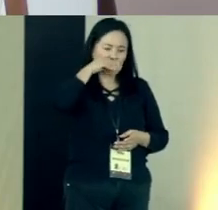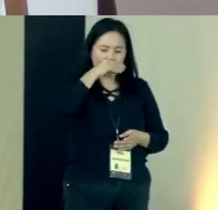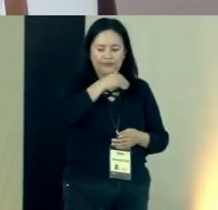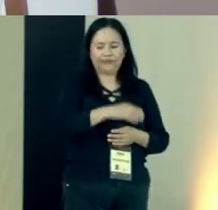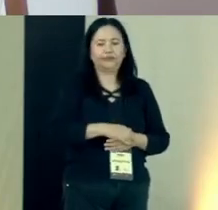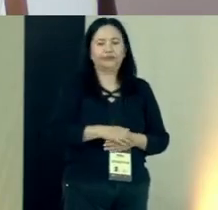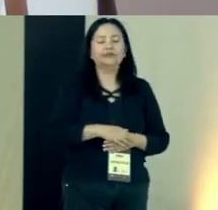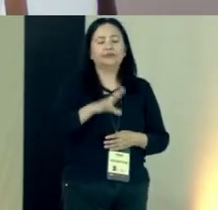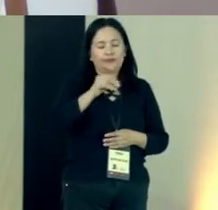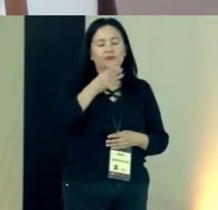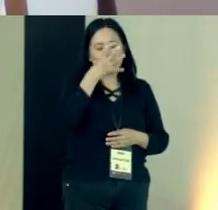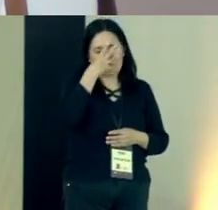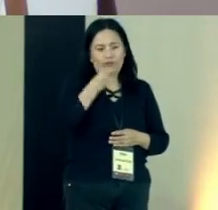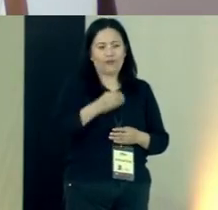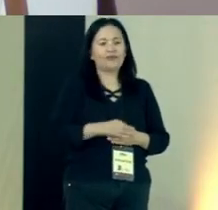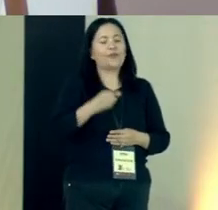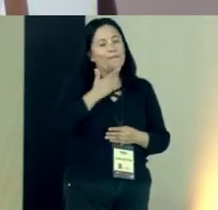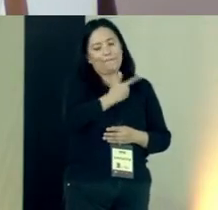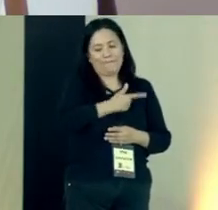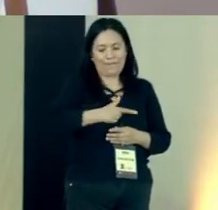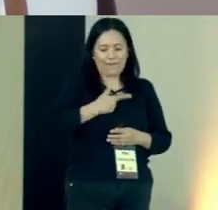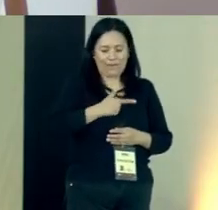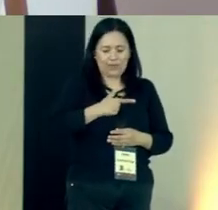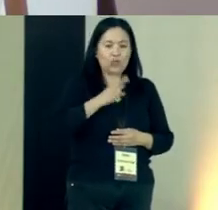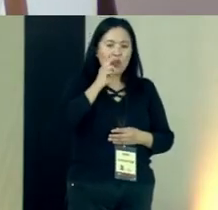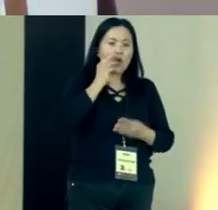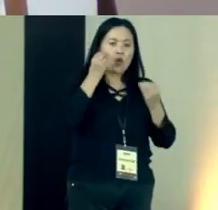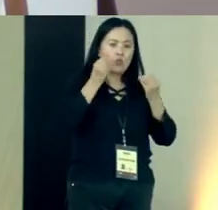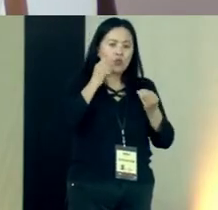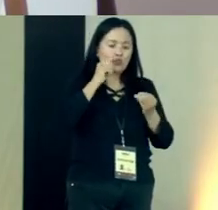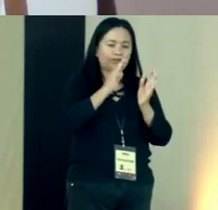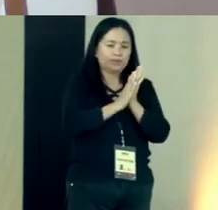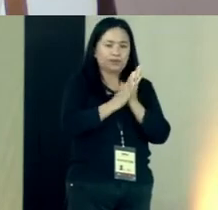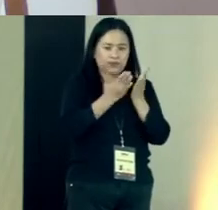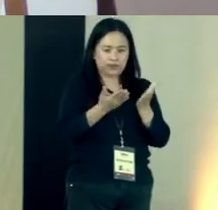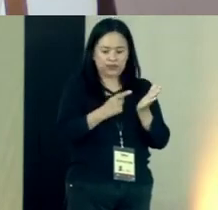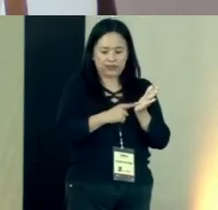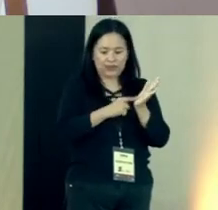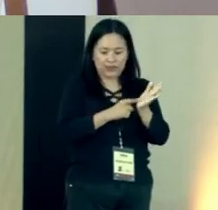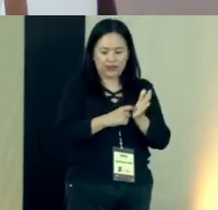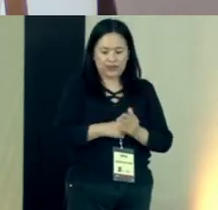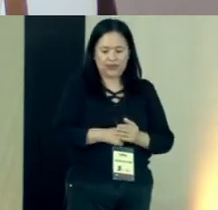afrodescendiente. Entonces, es un movimiento muy bonito y me gusta mucho que en el libro